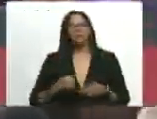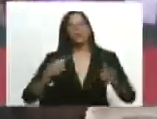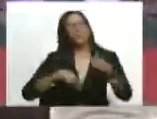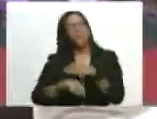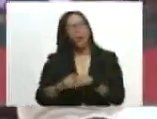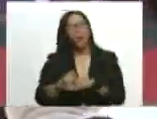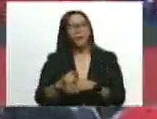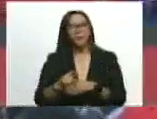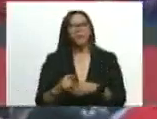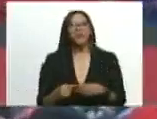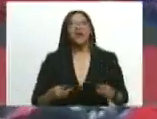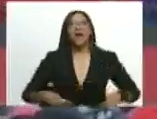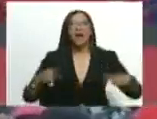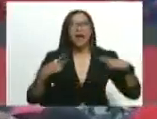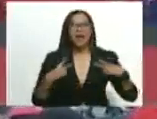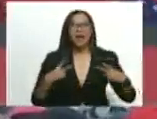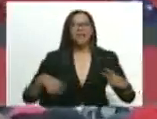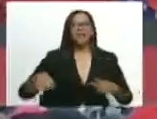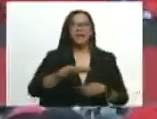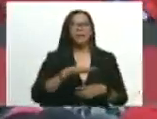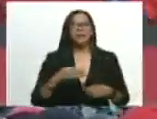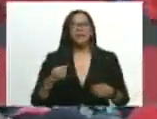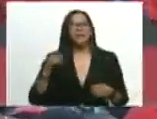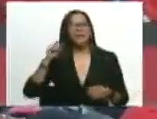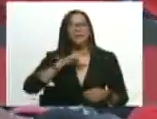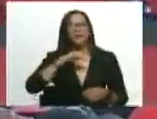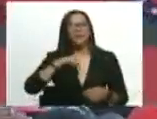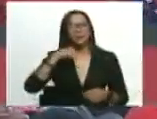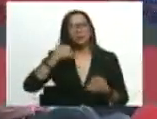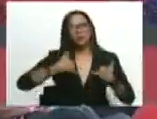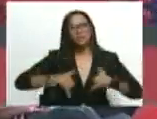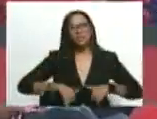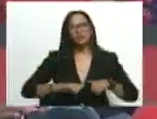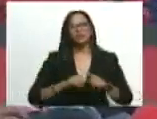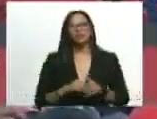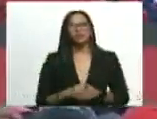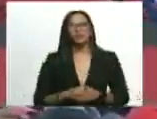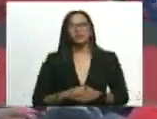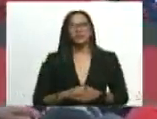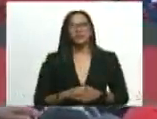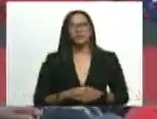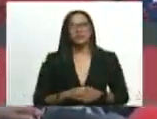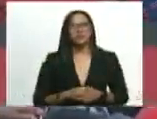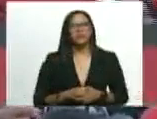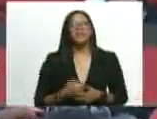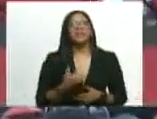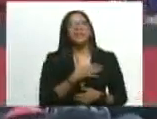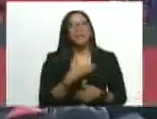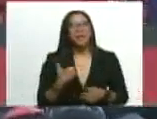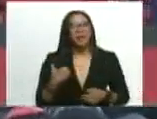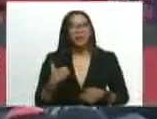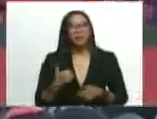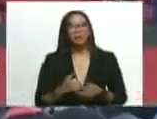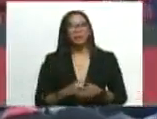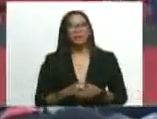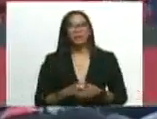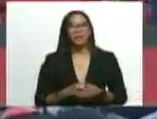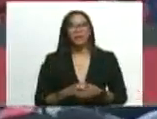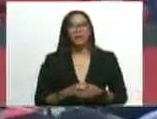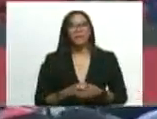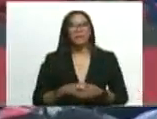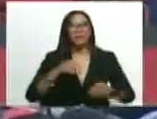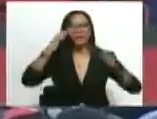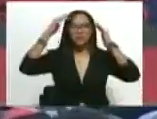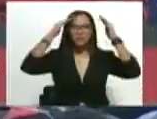a la vida plena que se merece nuestros hijos que se merecen nuestras hijas y quiero para que les dé un